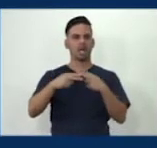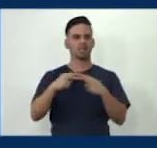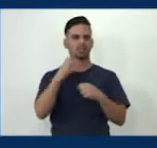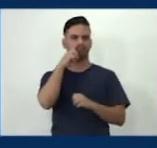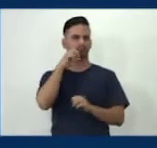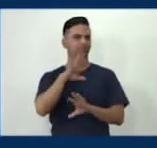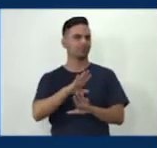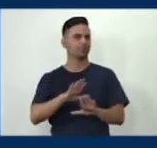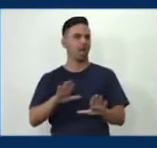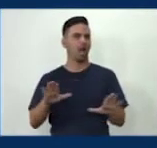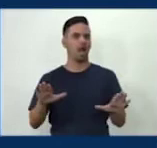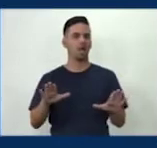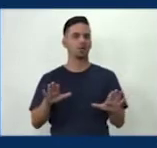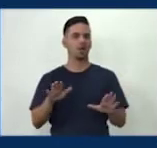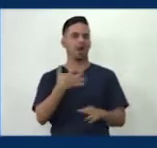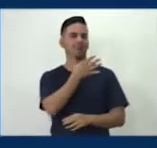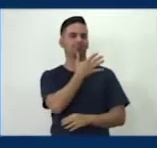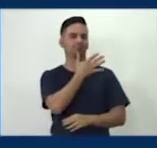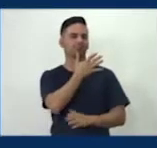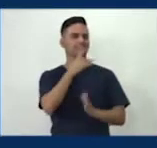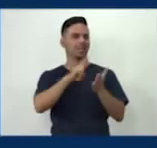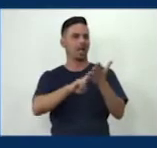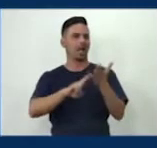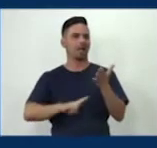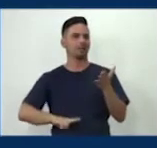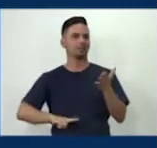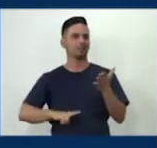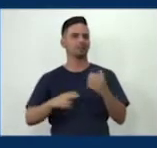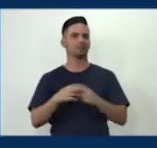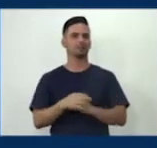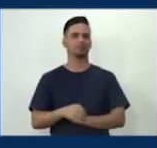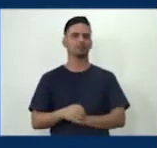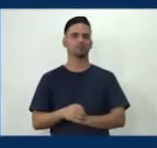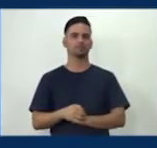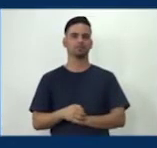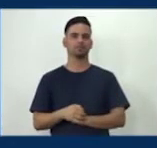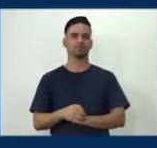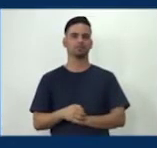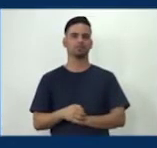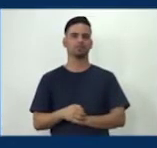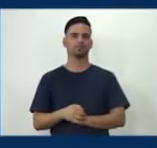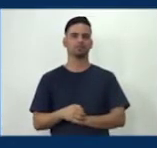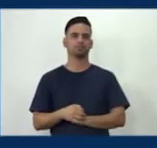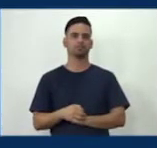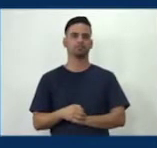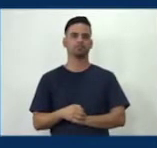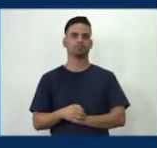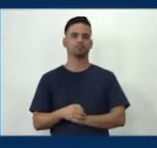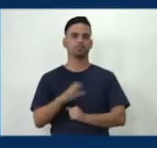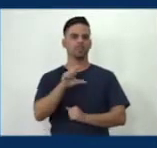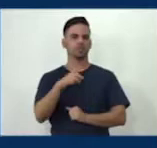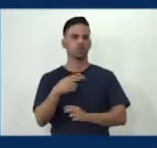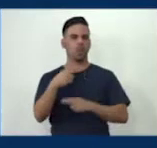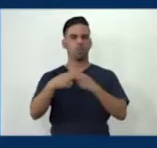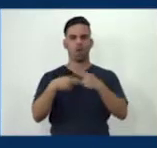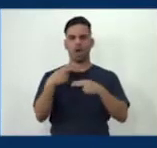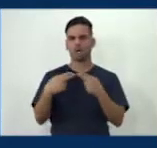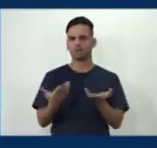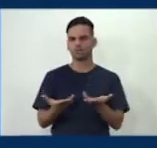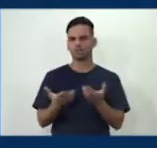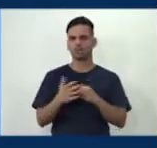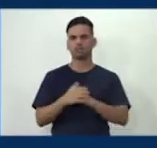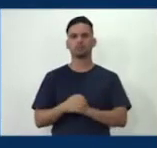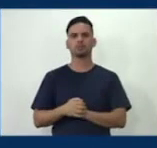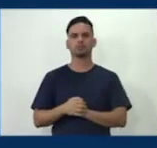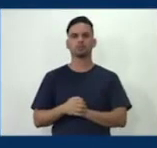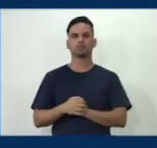se transmite de manera similar a la acción eléctrica a través de un campo magnético. Las interacciones